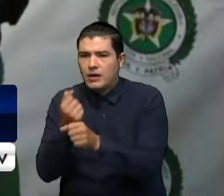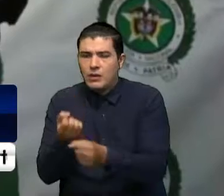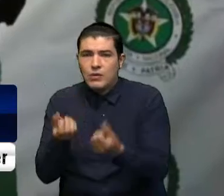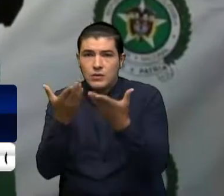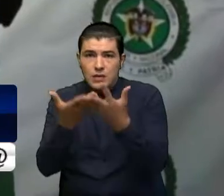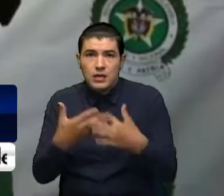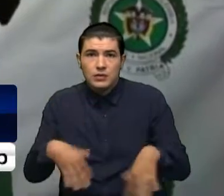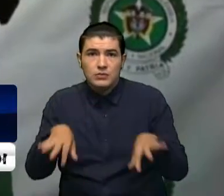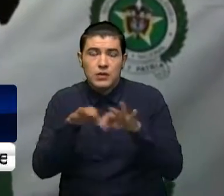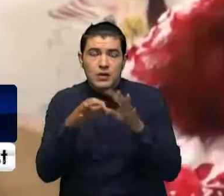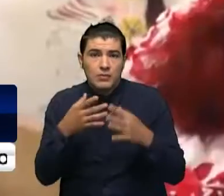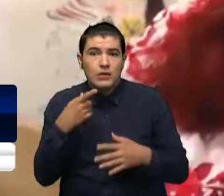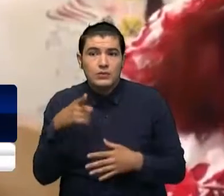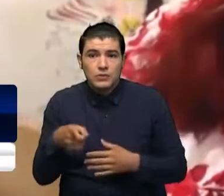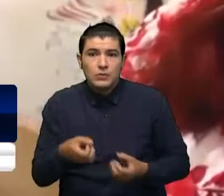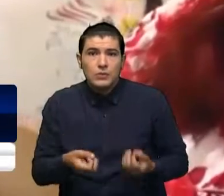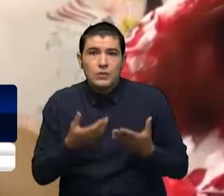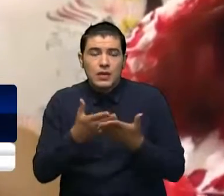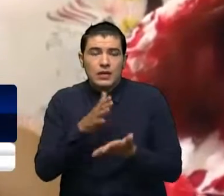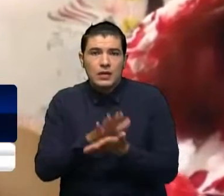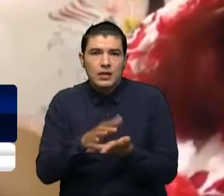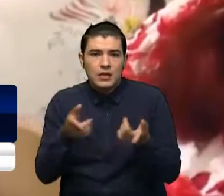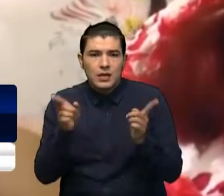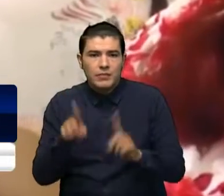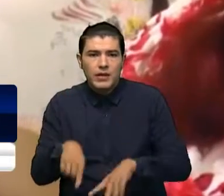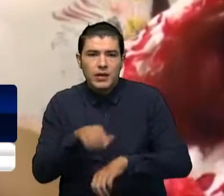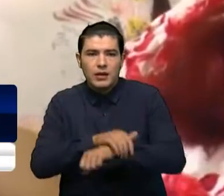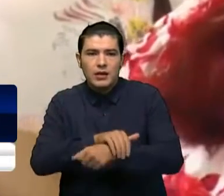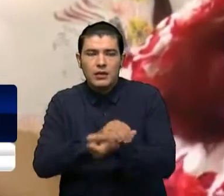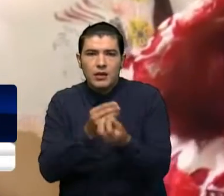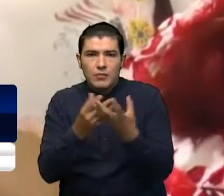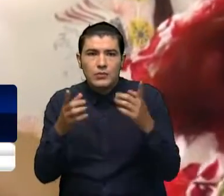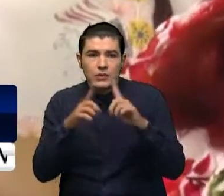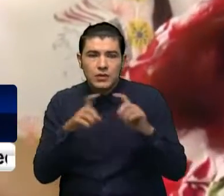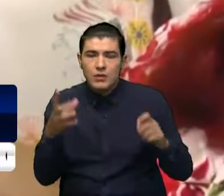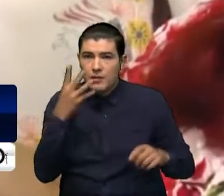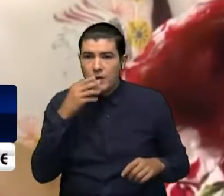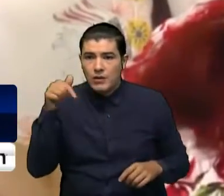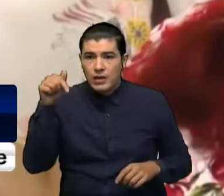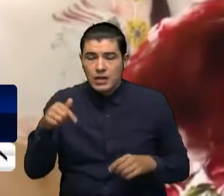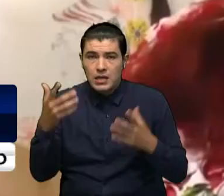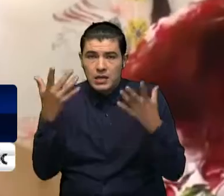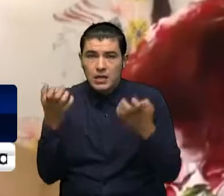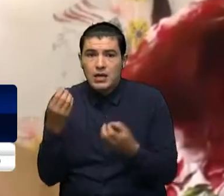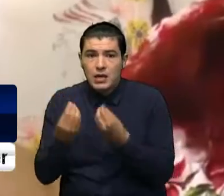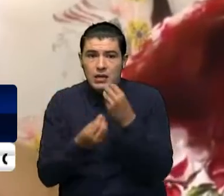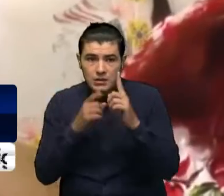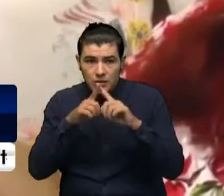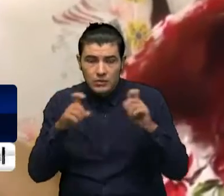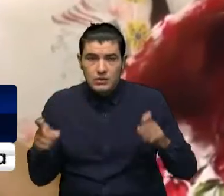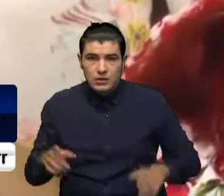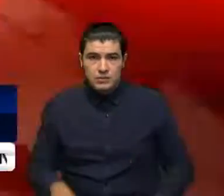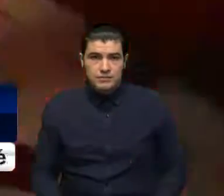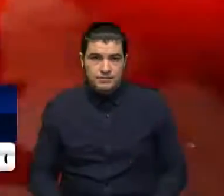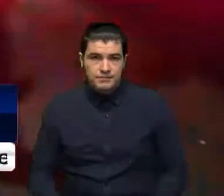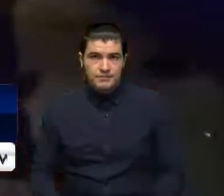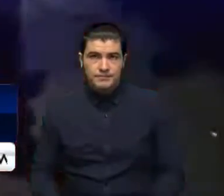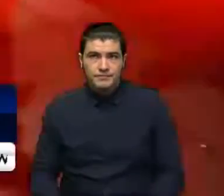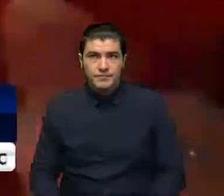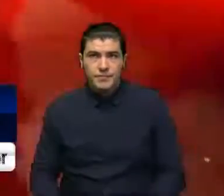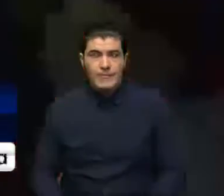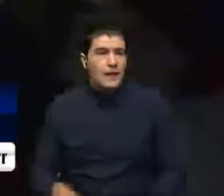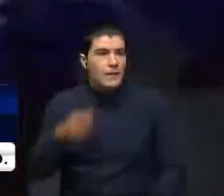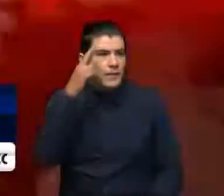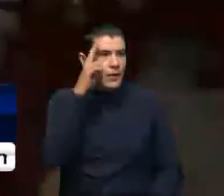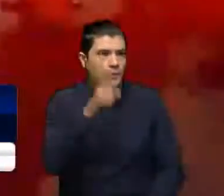a llevar a una tranquilidad y a capturar mucha delincuencia que se nos ha querido involucrar en Barranca Bermeja. Esta